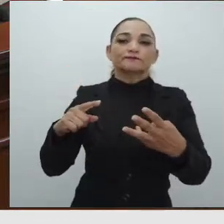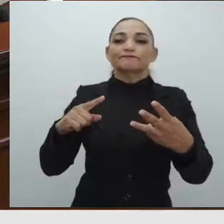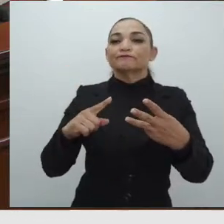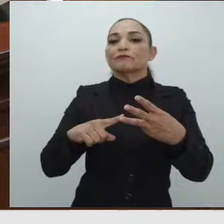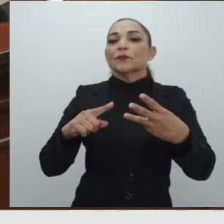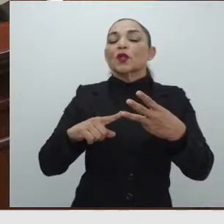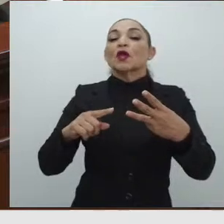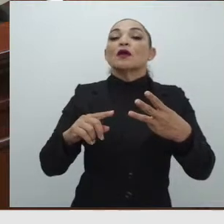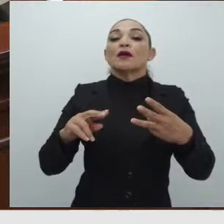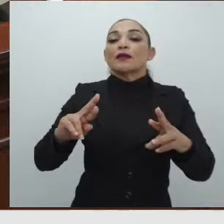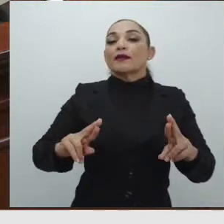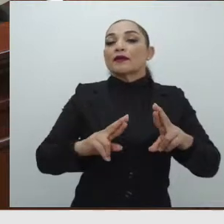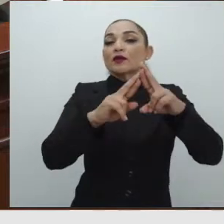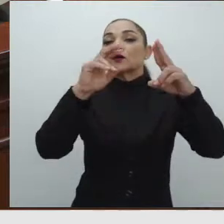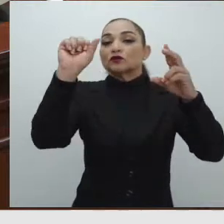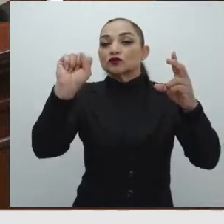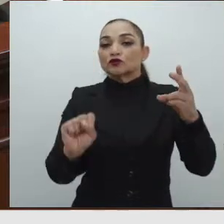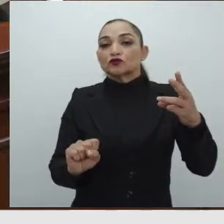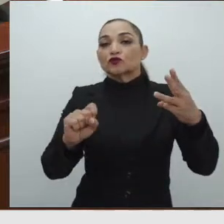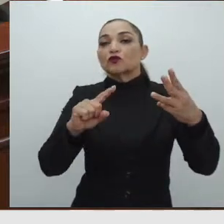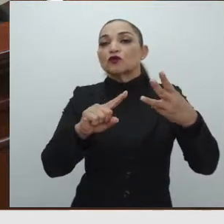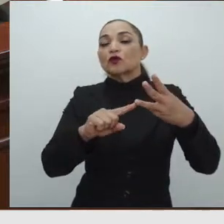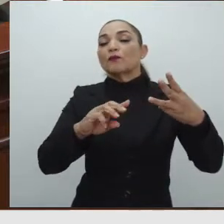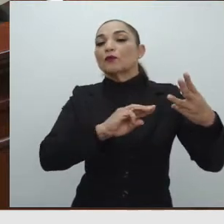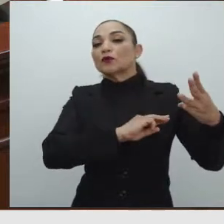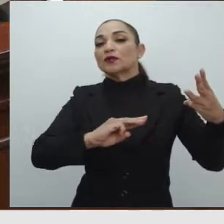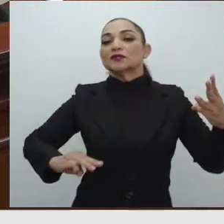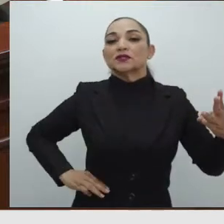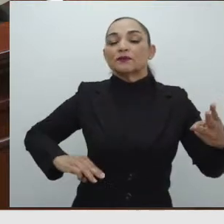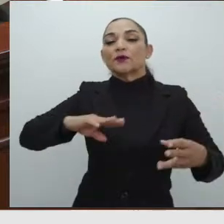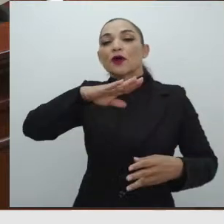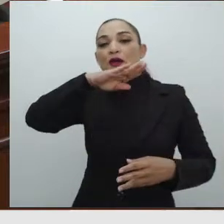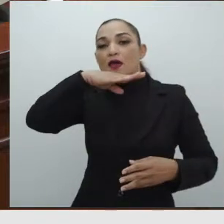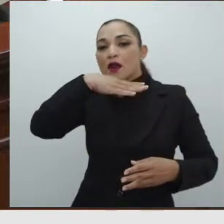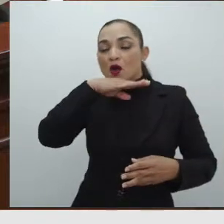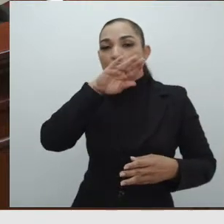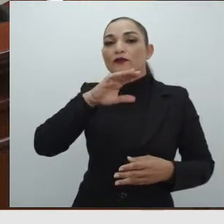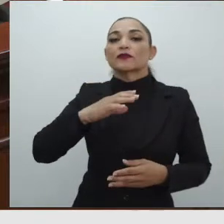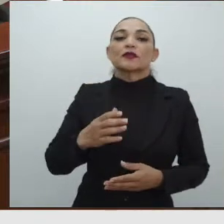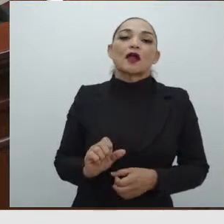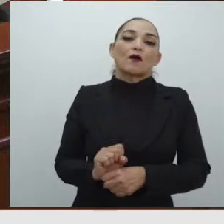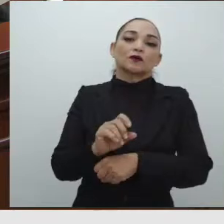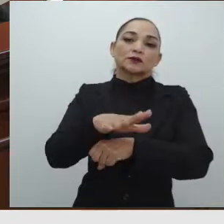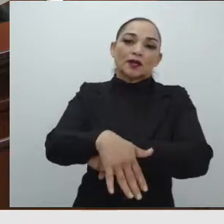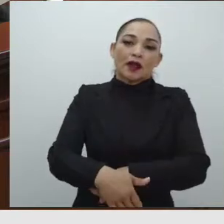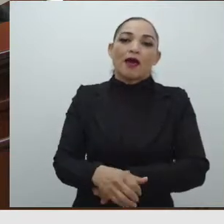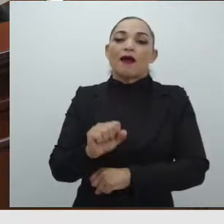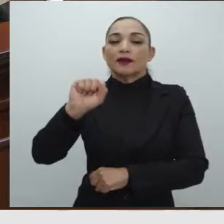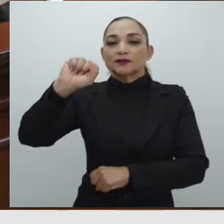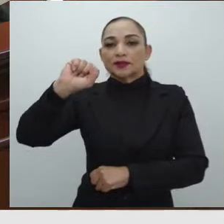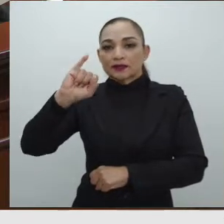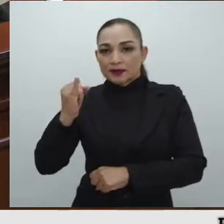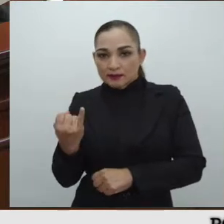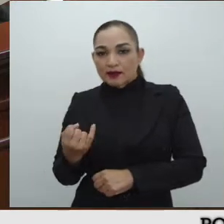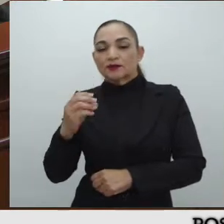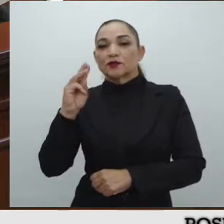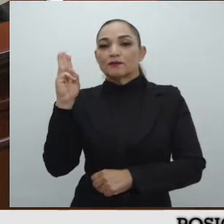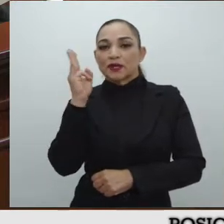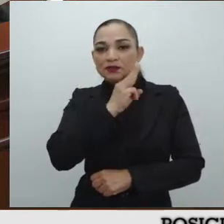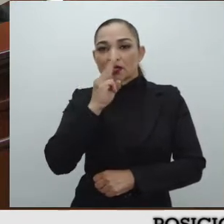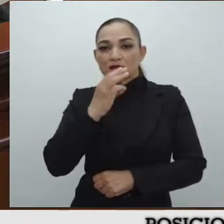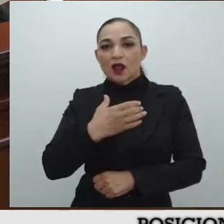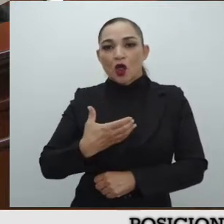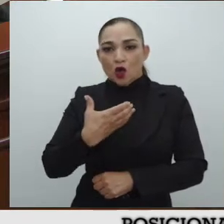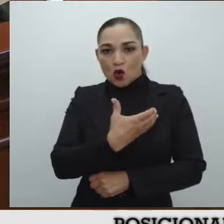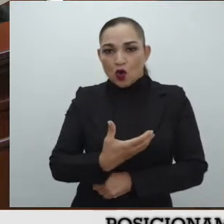comprende los distritos judiciales de los municipios de Lota, Cozalá, San Ignacio, Mazatlán, Concordia, Rosario y